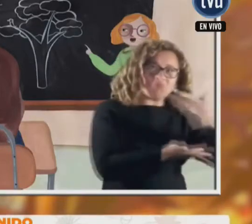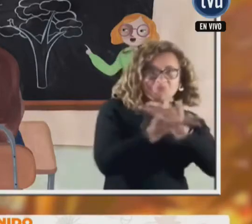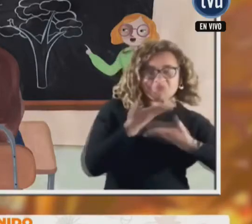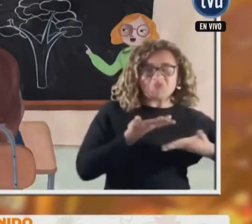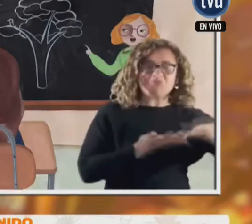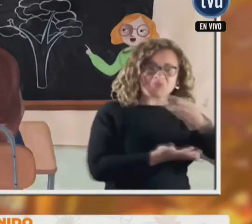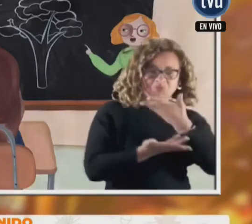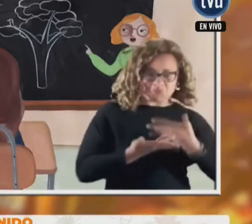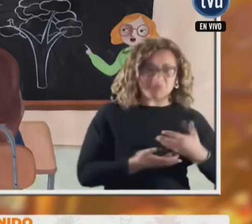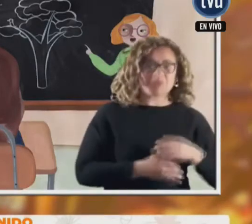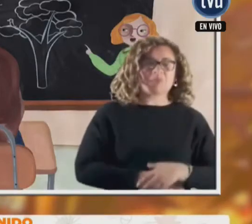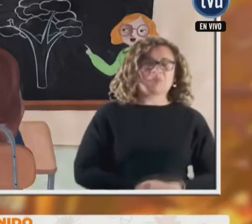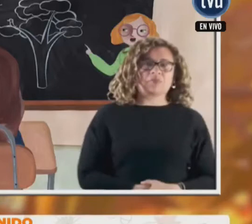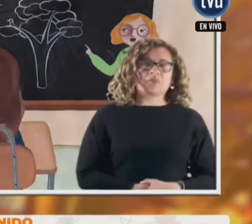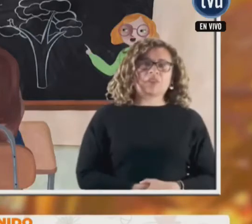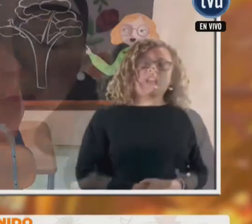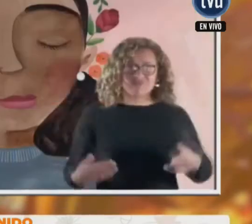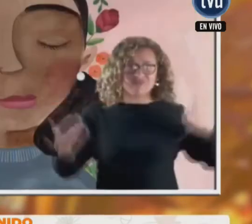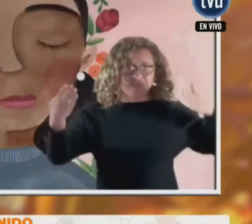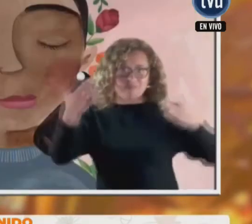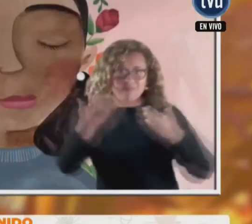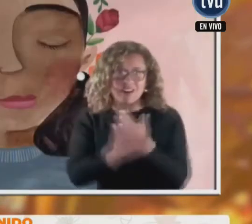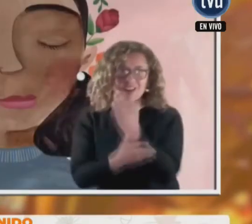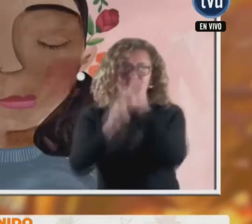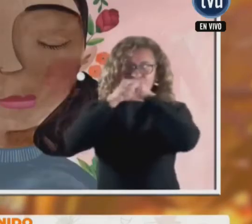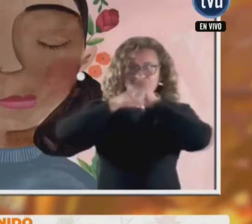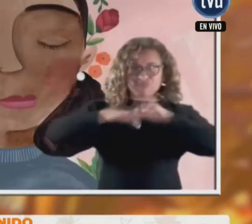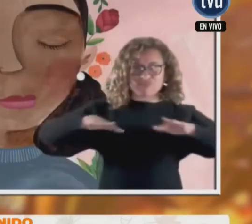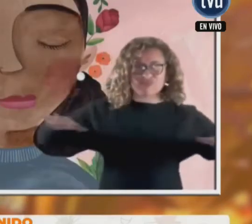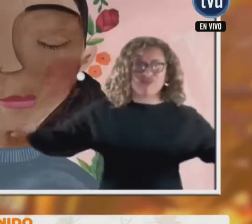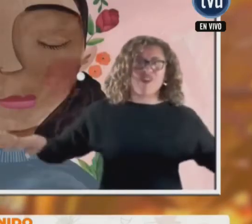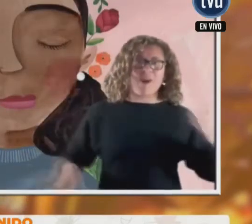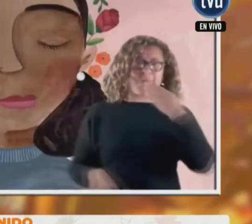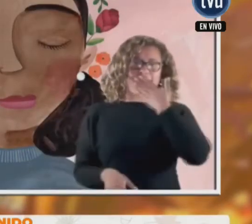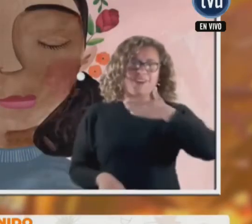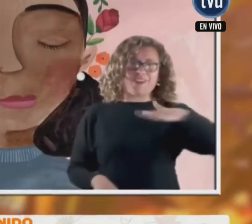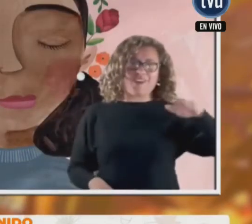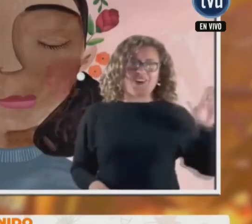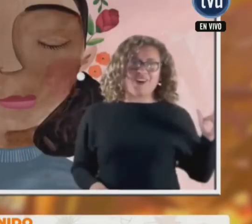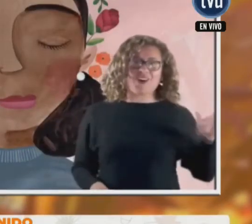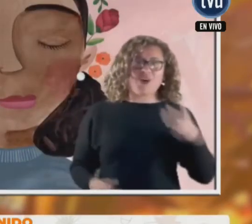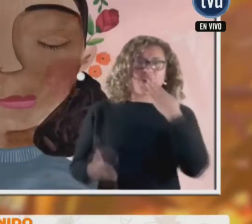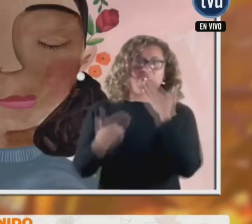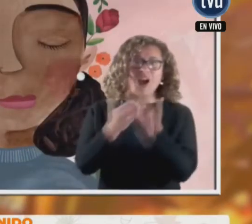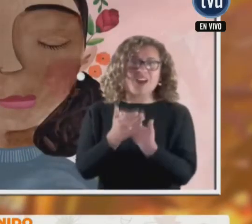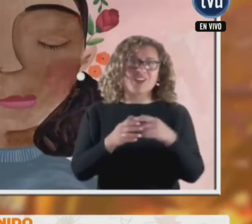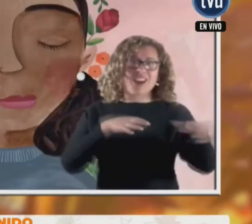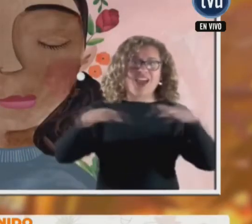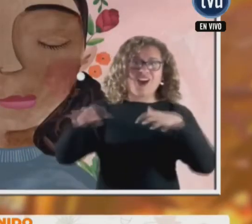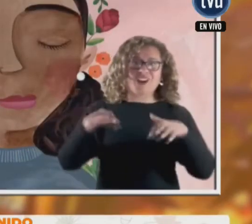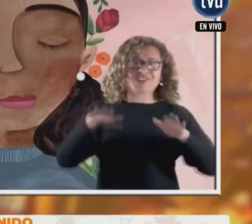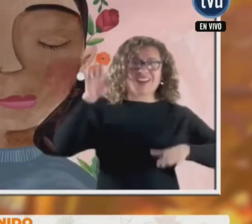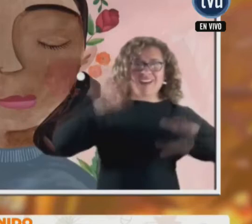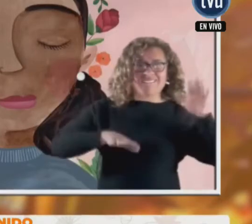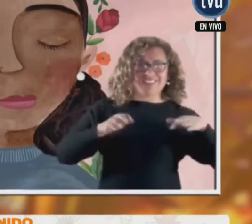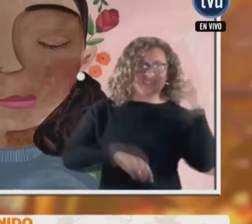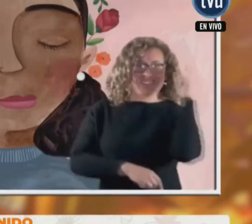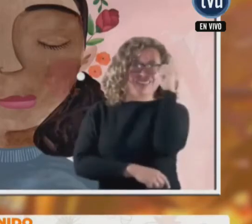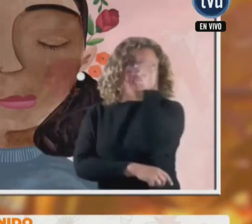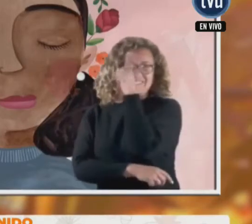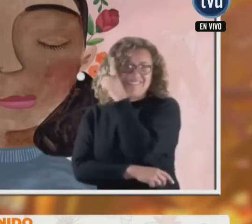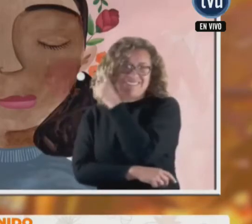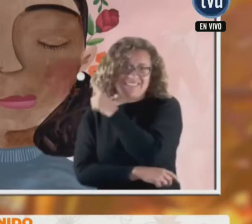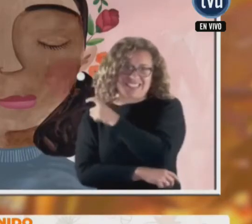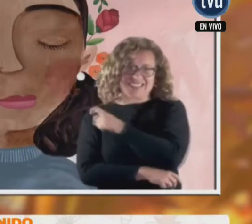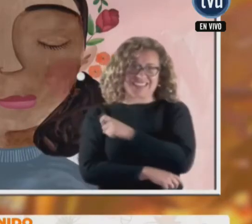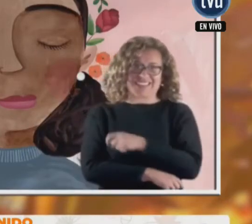se llama Emma y el Machitún. También está disponible Uma y el Agua de Mar. Ya está